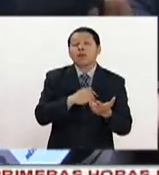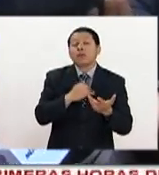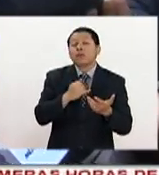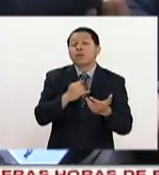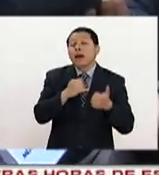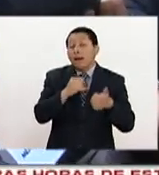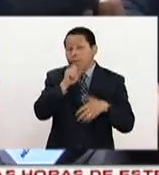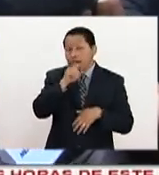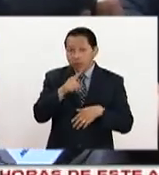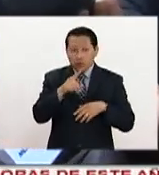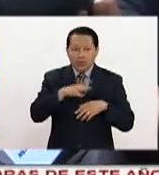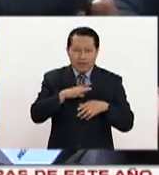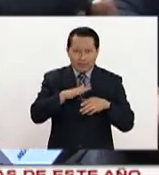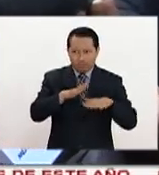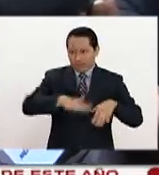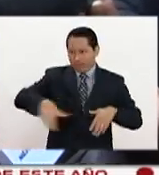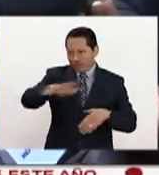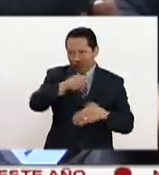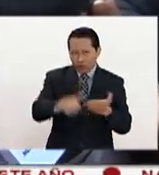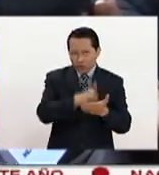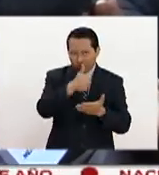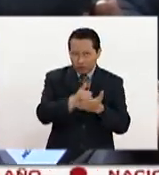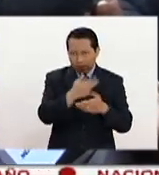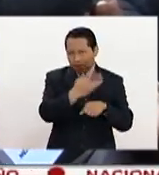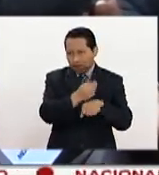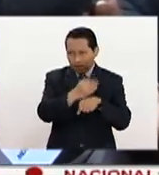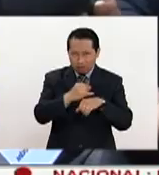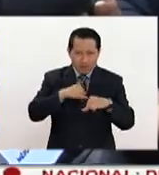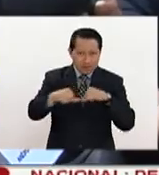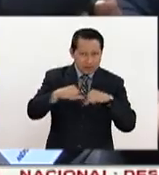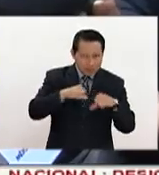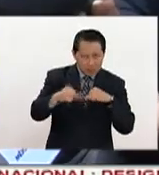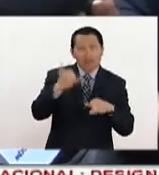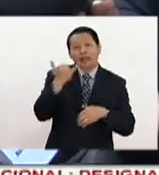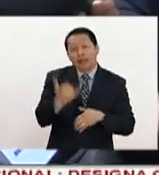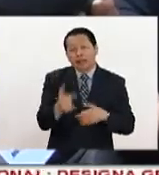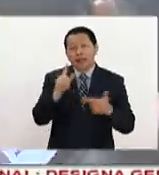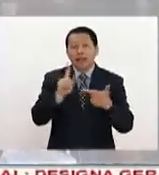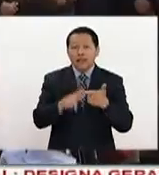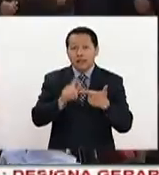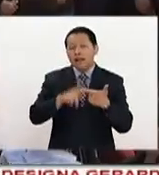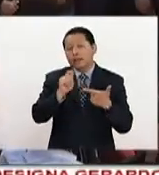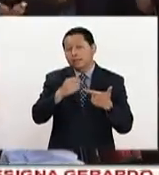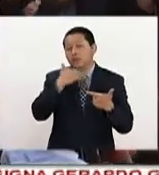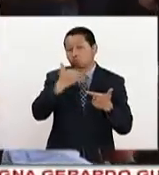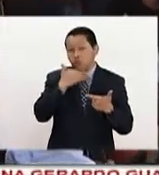tema del desarrollo urbano y la planeación urbana a futuro y el tema del combate a la corrupción.